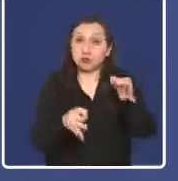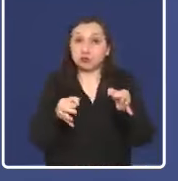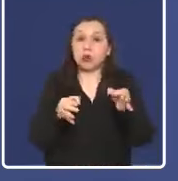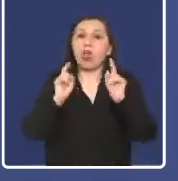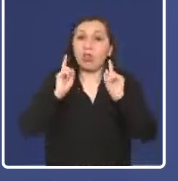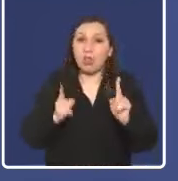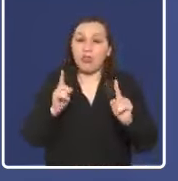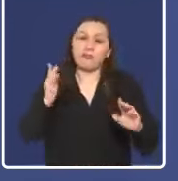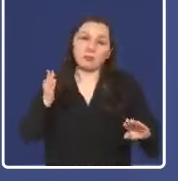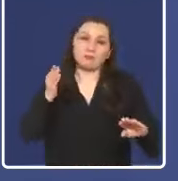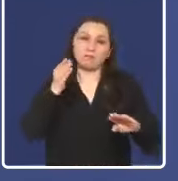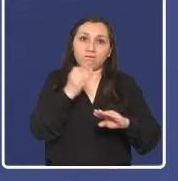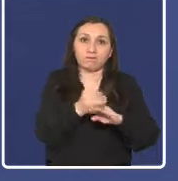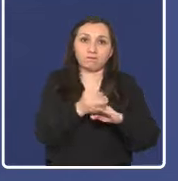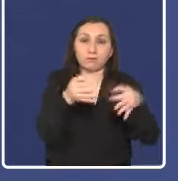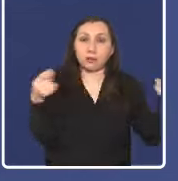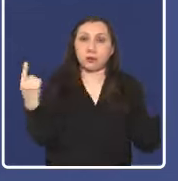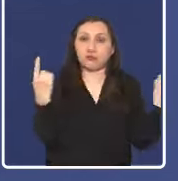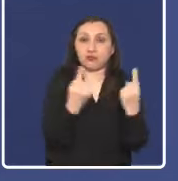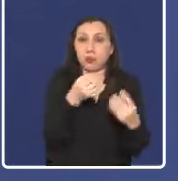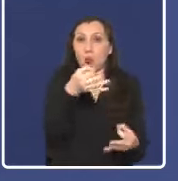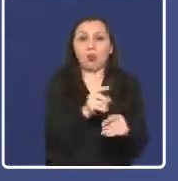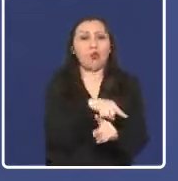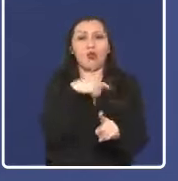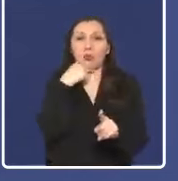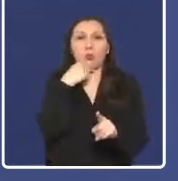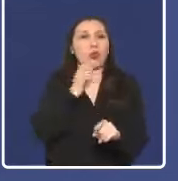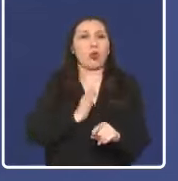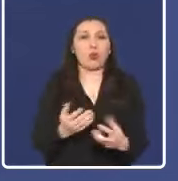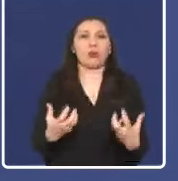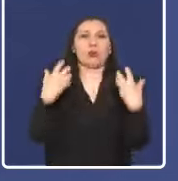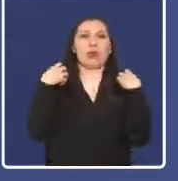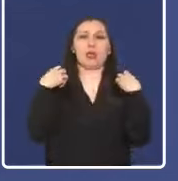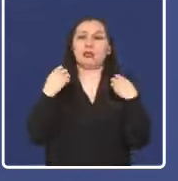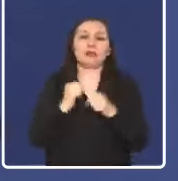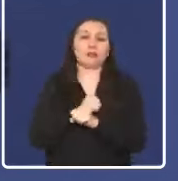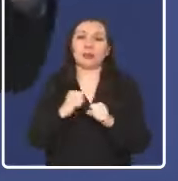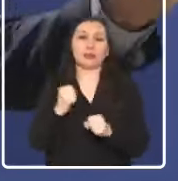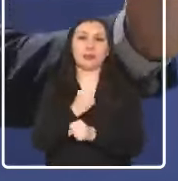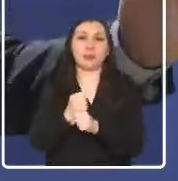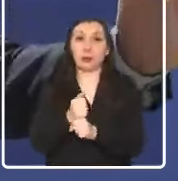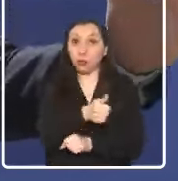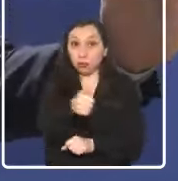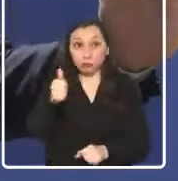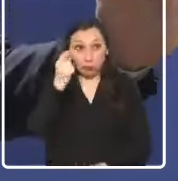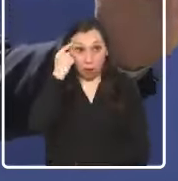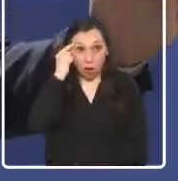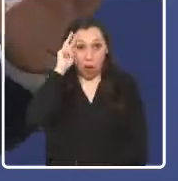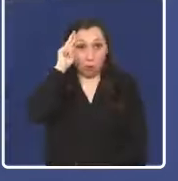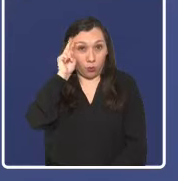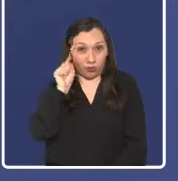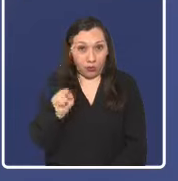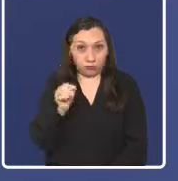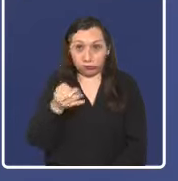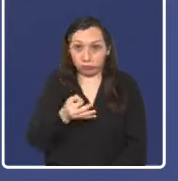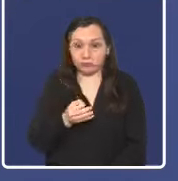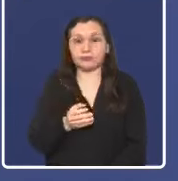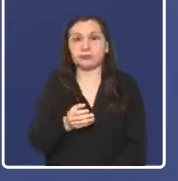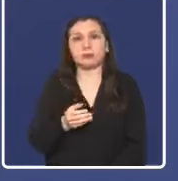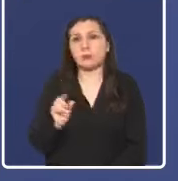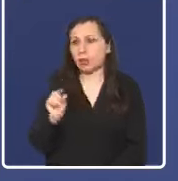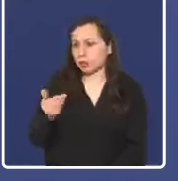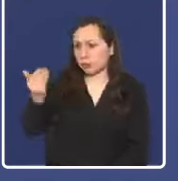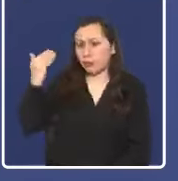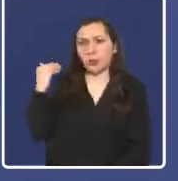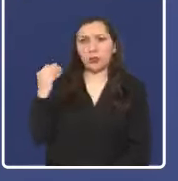formalizadas deben enfrentar un juicio, no pueden continuar en cargos de responsabilidad. Todos recuerdan aquello, ¿cierto? Sucedió